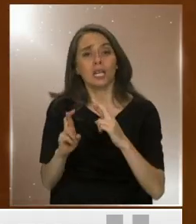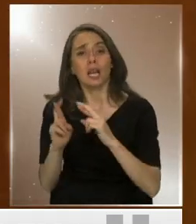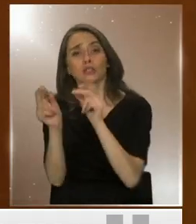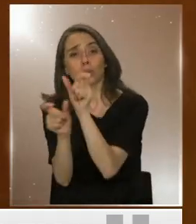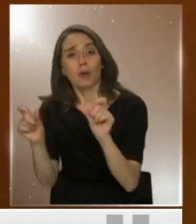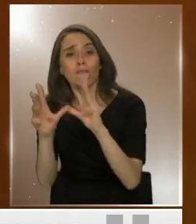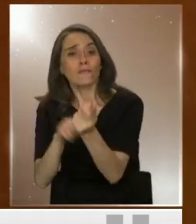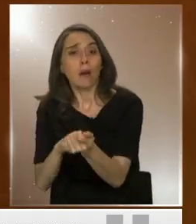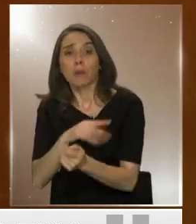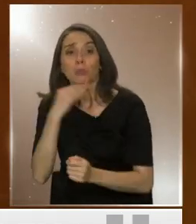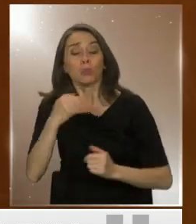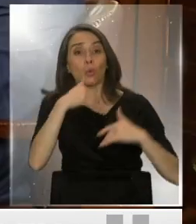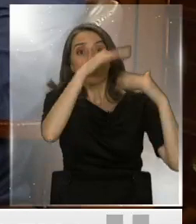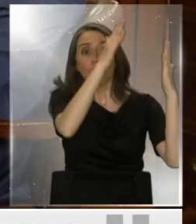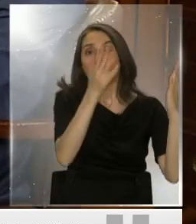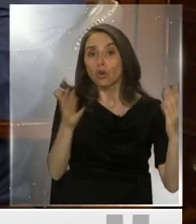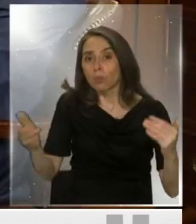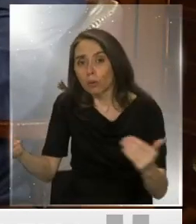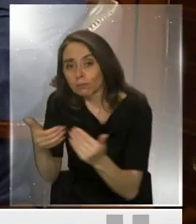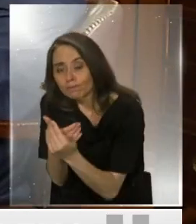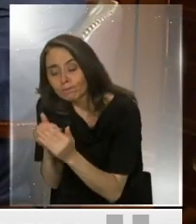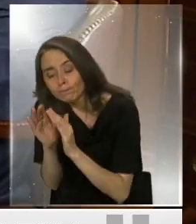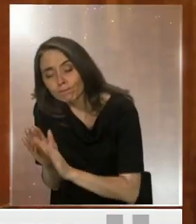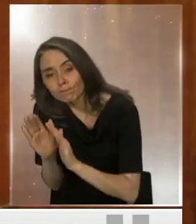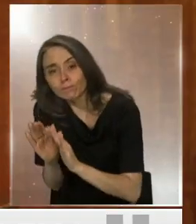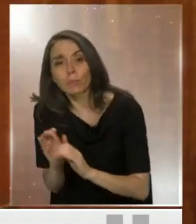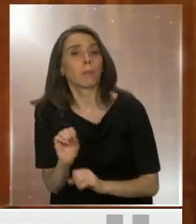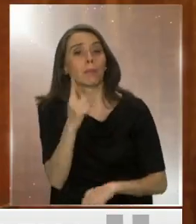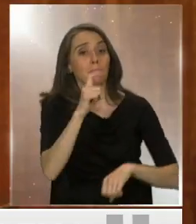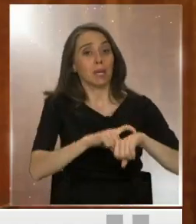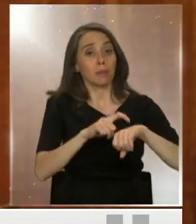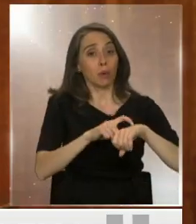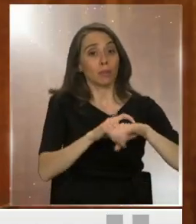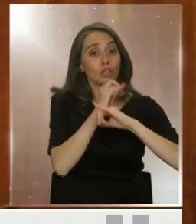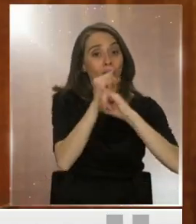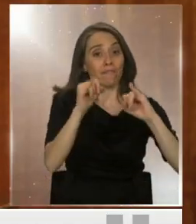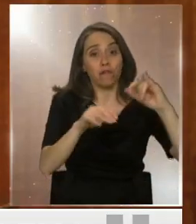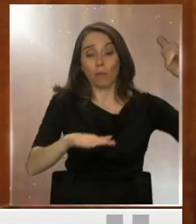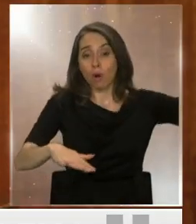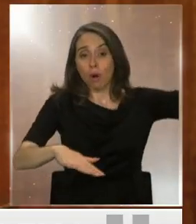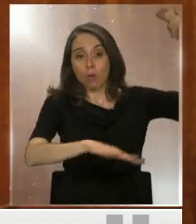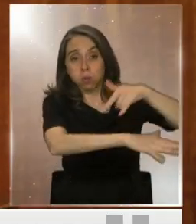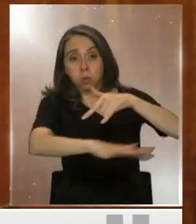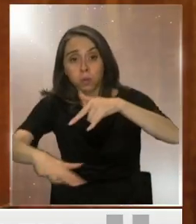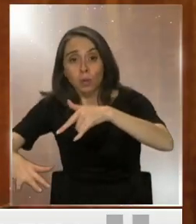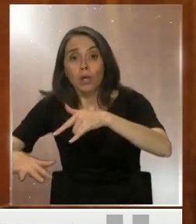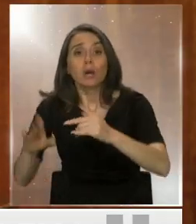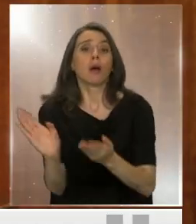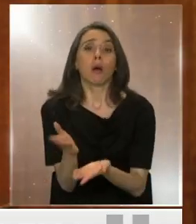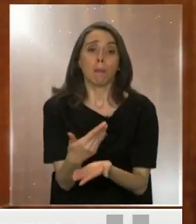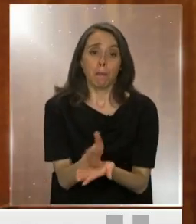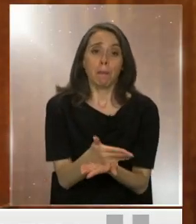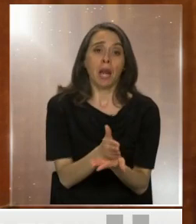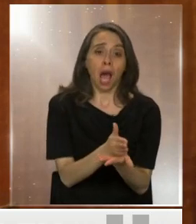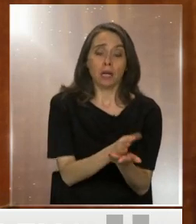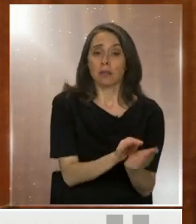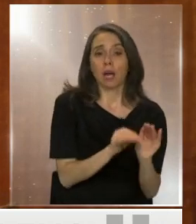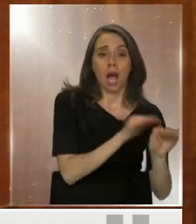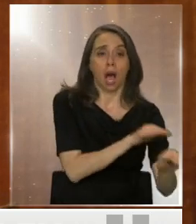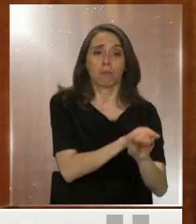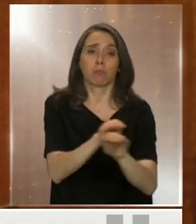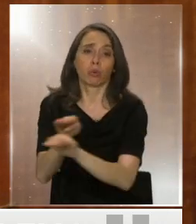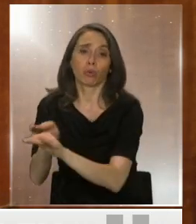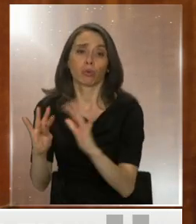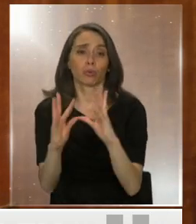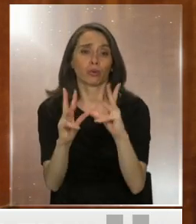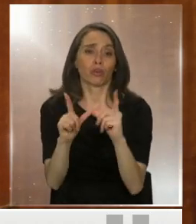aunque ese es el factor más relevante desde el primer momento se se desarrolló un plan de apoyo a la